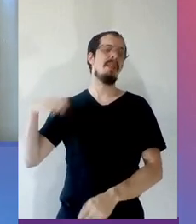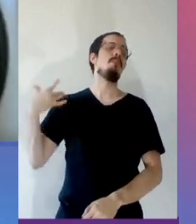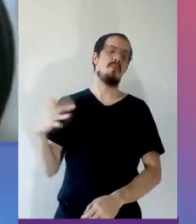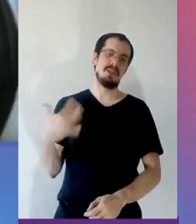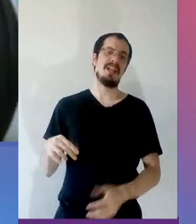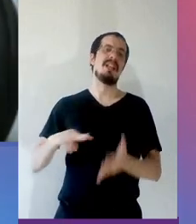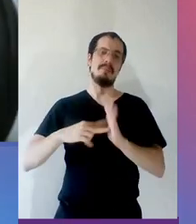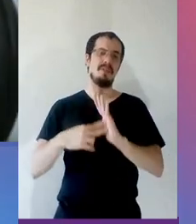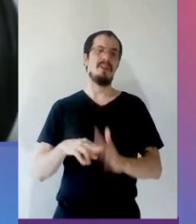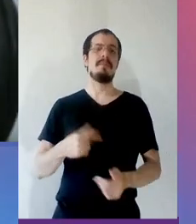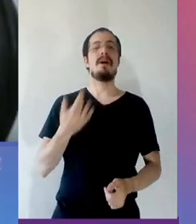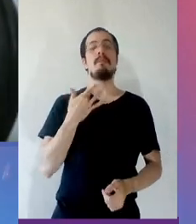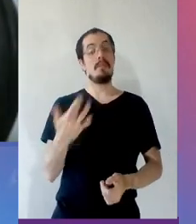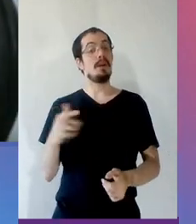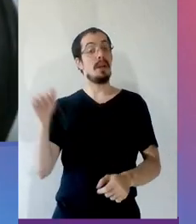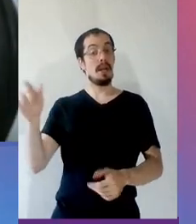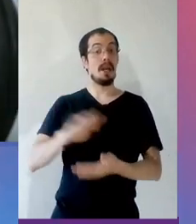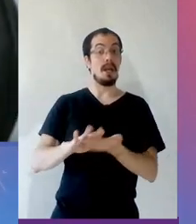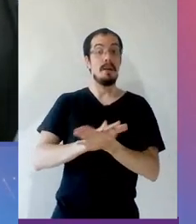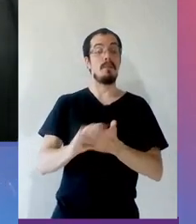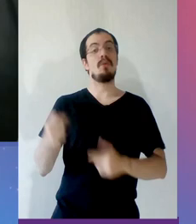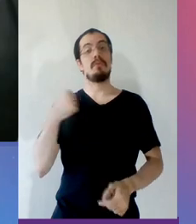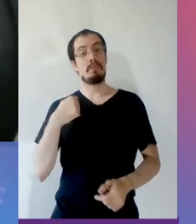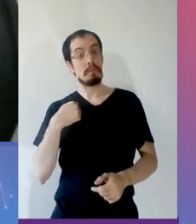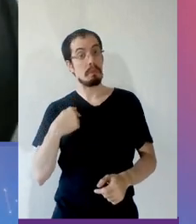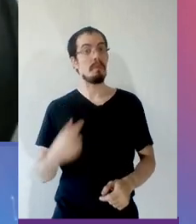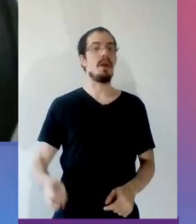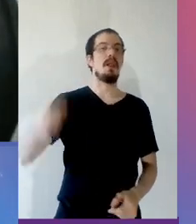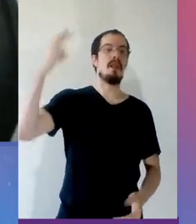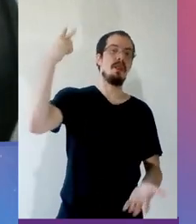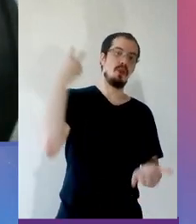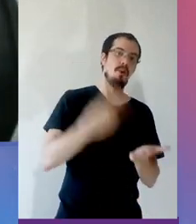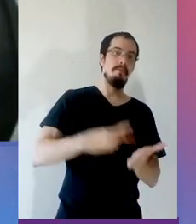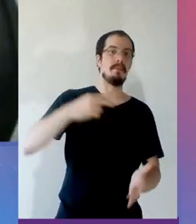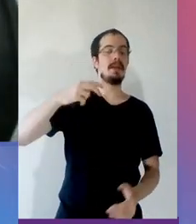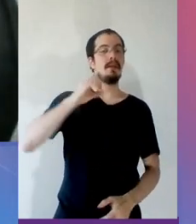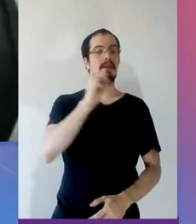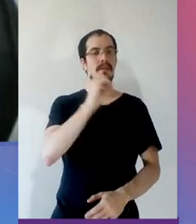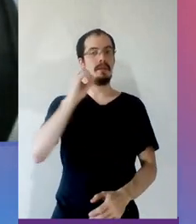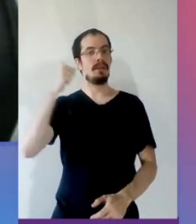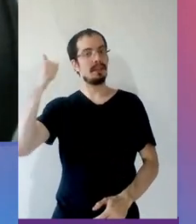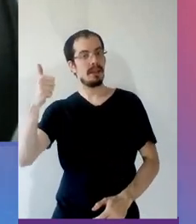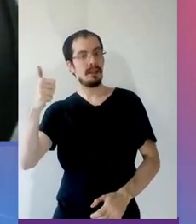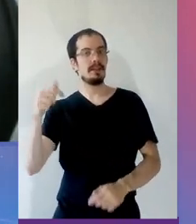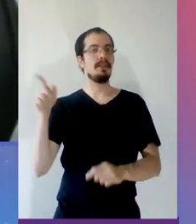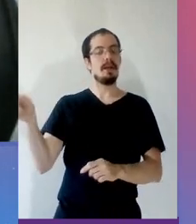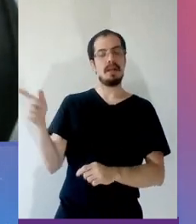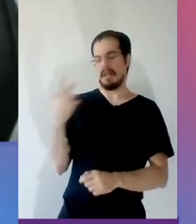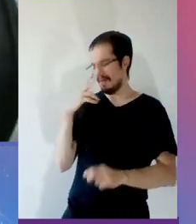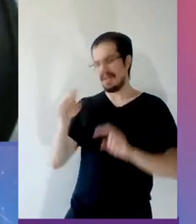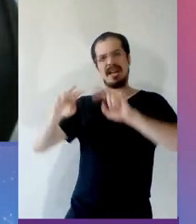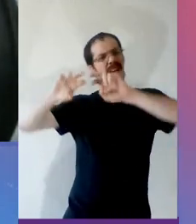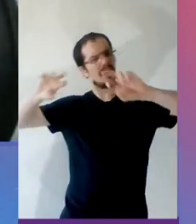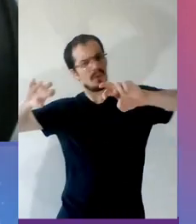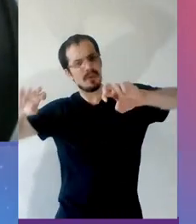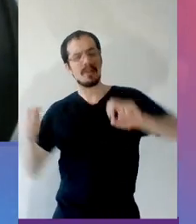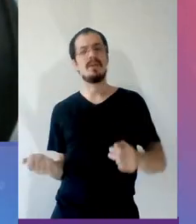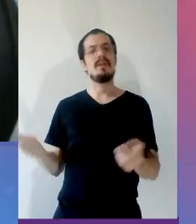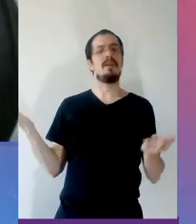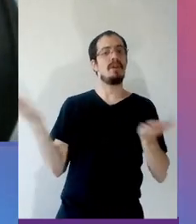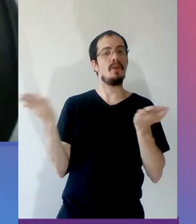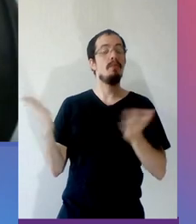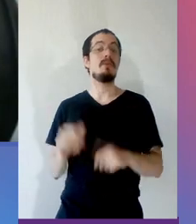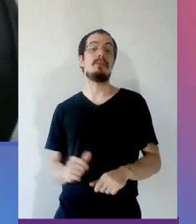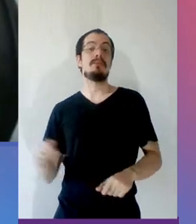2006 el primer estudio con la doctora Paula de Regal en la Universidad Católica el primer estudio nacional de rezago